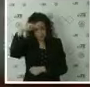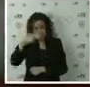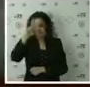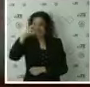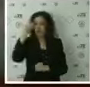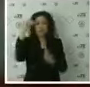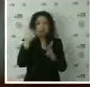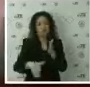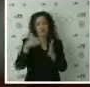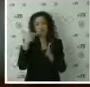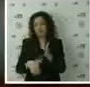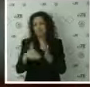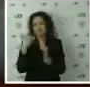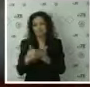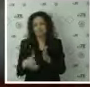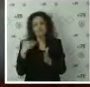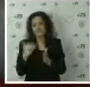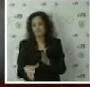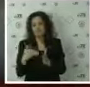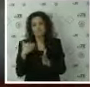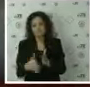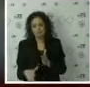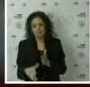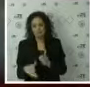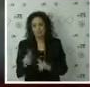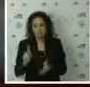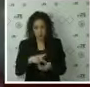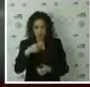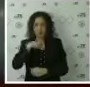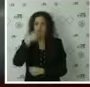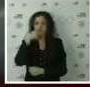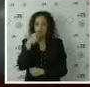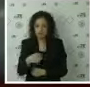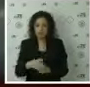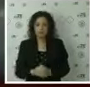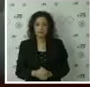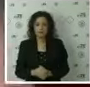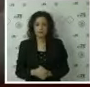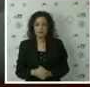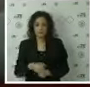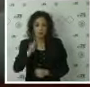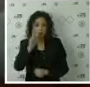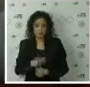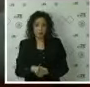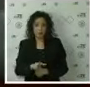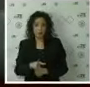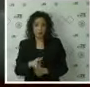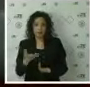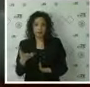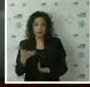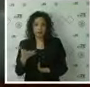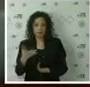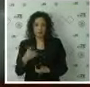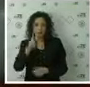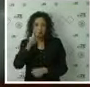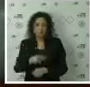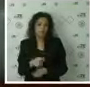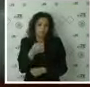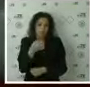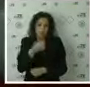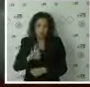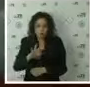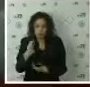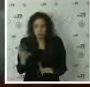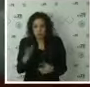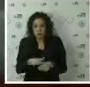aquí, y el de Ciudad de México también, y otra vez recalco, porque yo sí lo puedo hacer, qué majadería que el diputado, ahora sí lo puedo decir, no esté y no haya